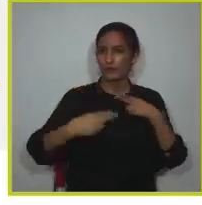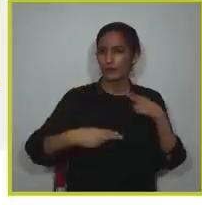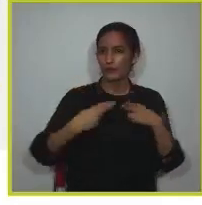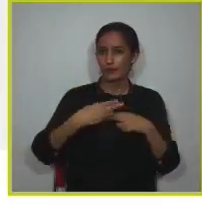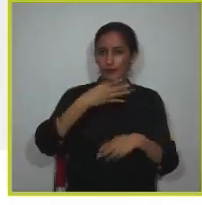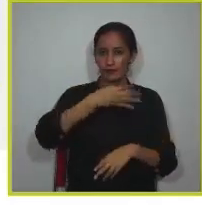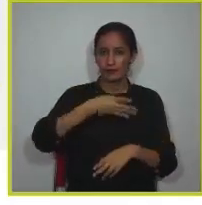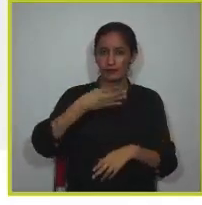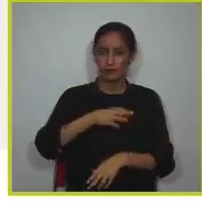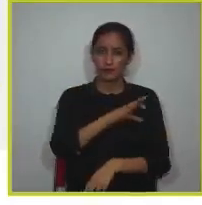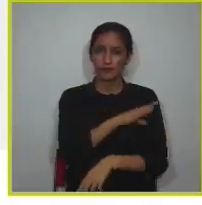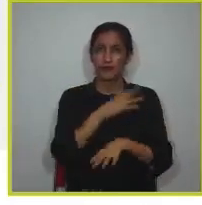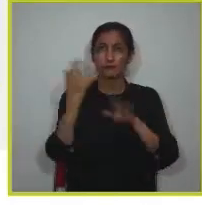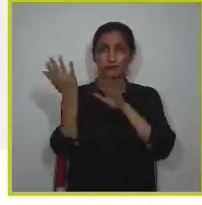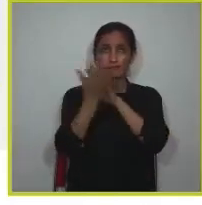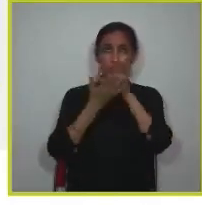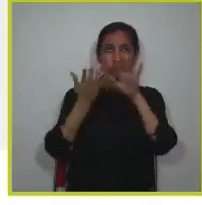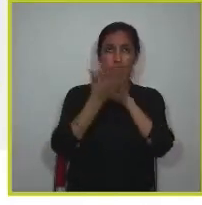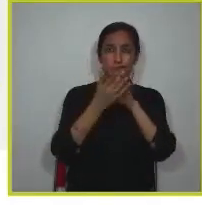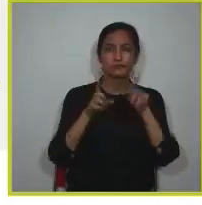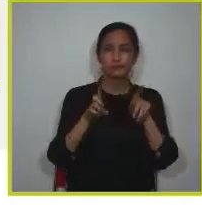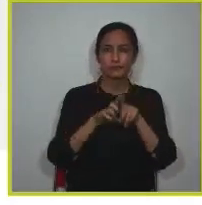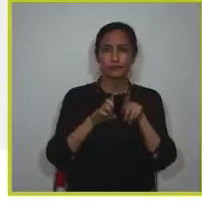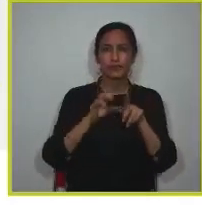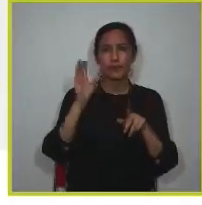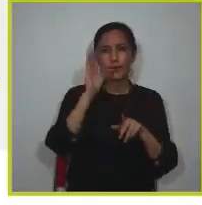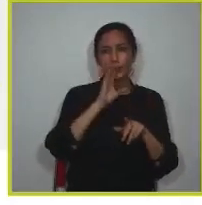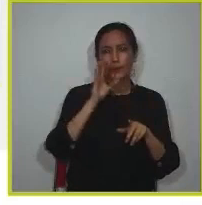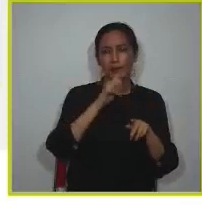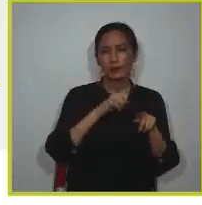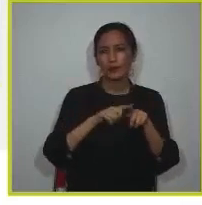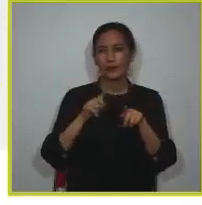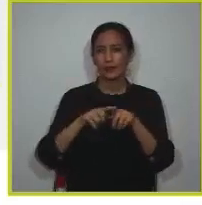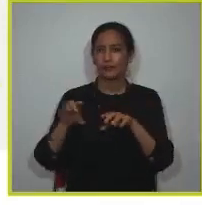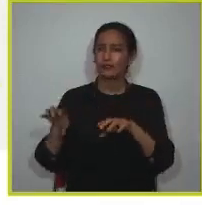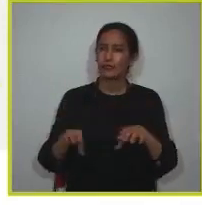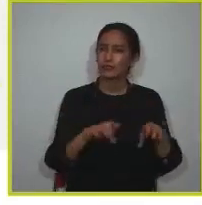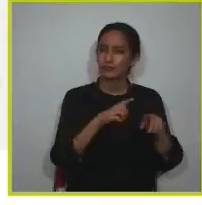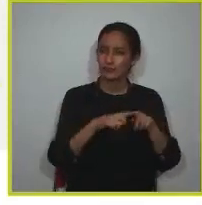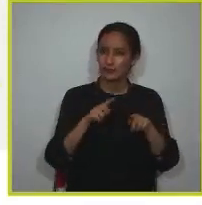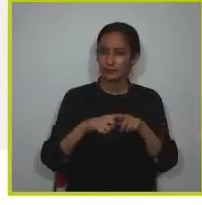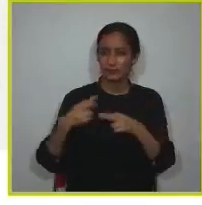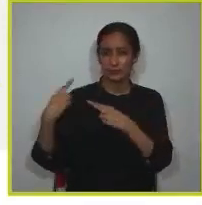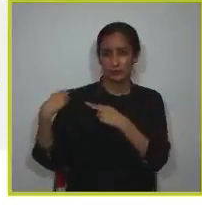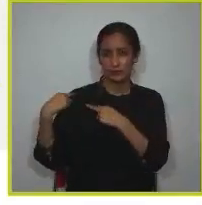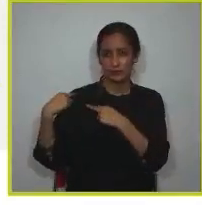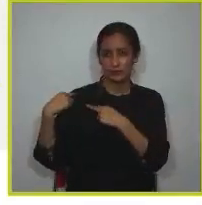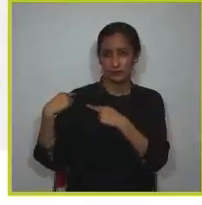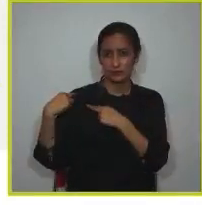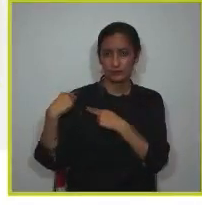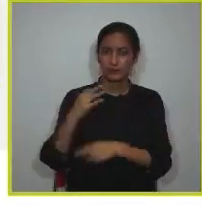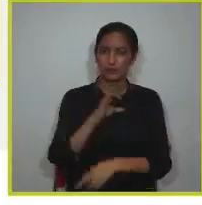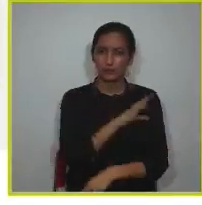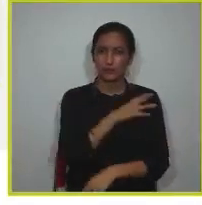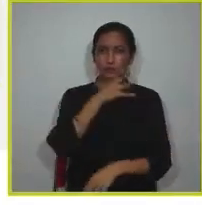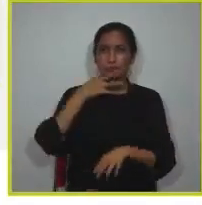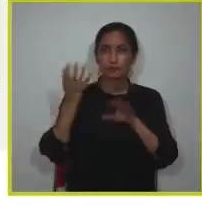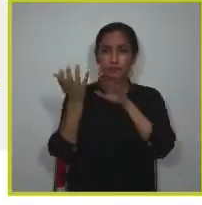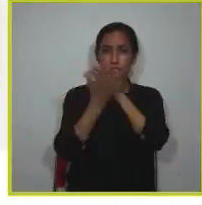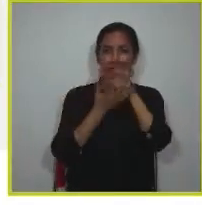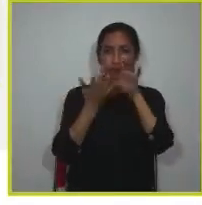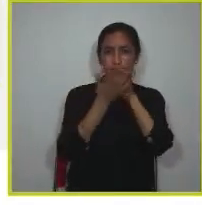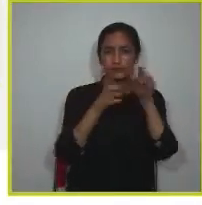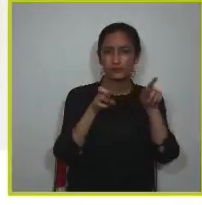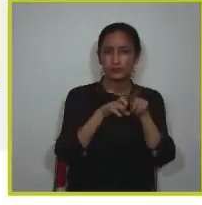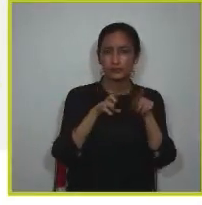evaluación y fiscalización ambiental Busca asegurar que el ejercicio de las funciones de fiscalización ambiental se